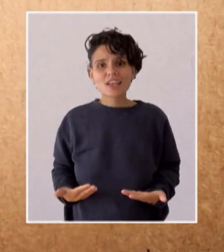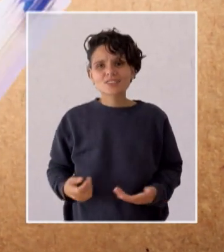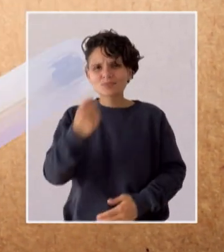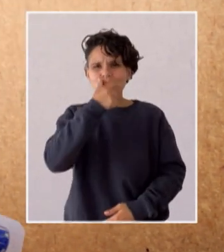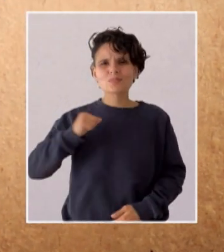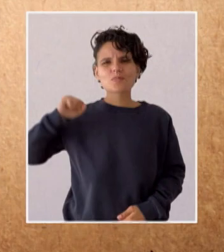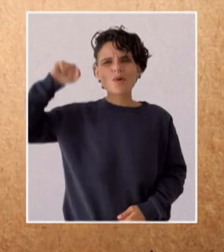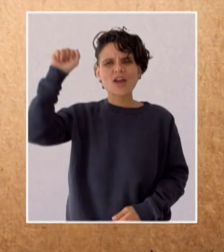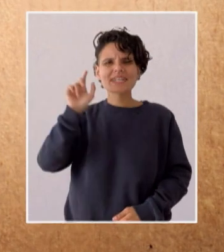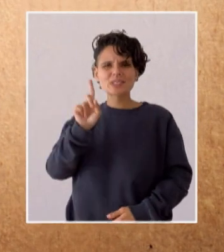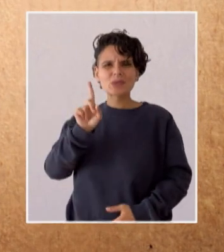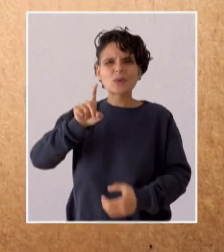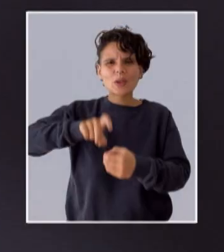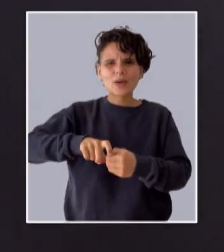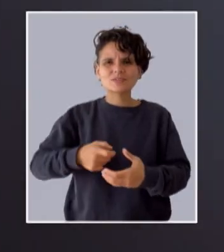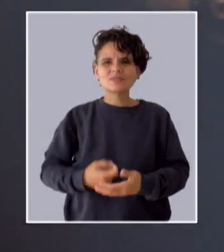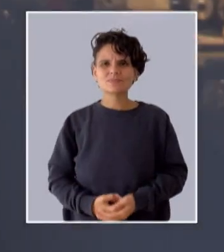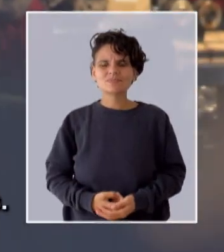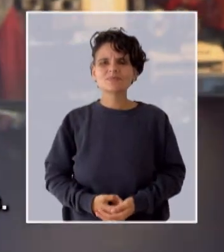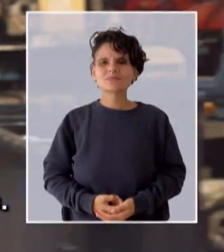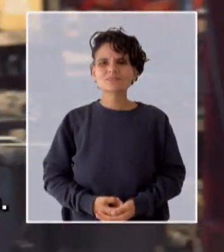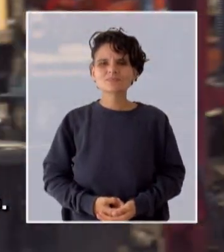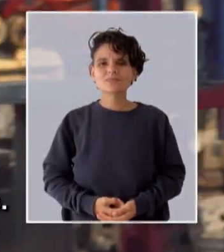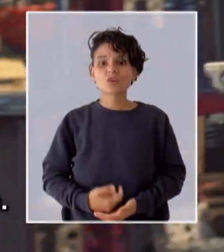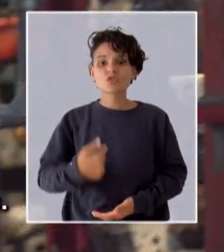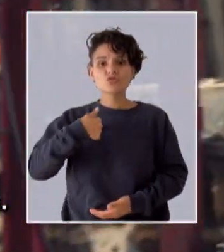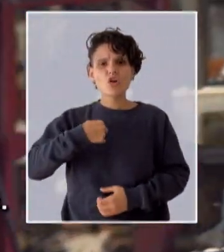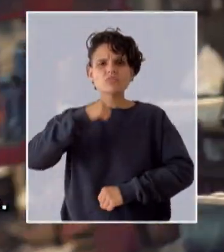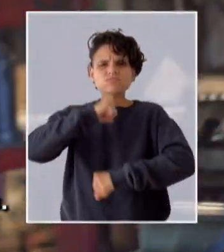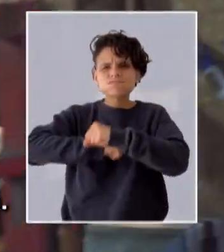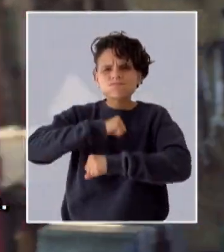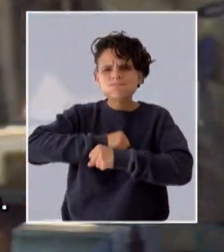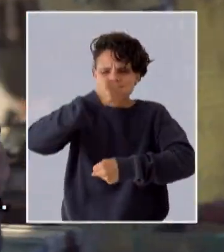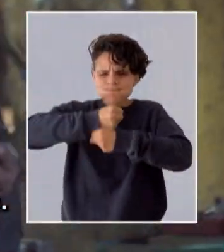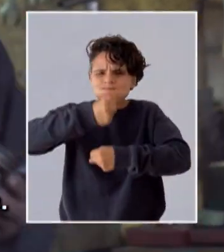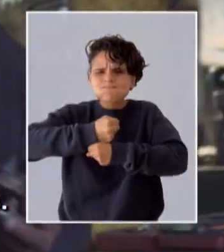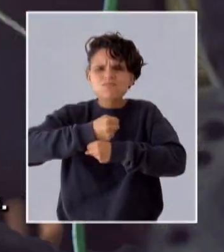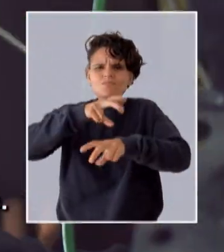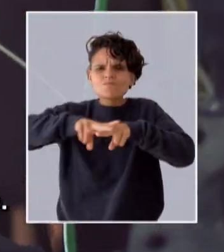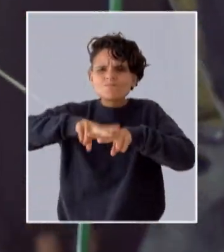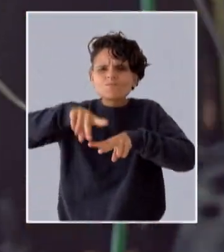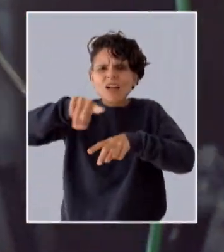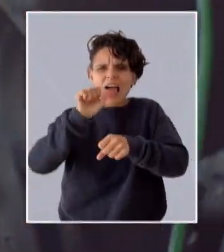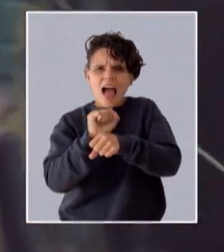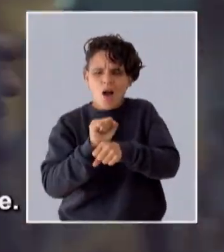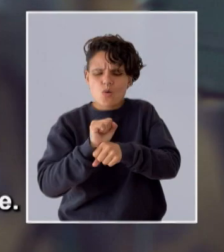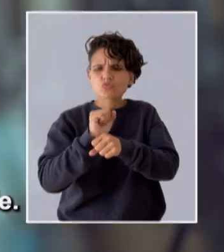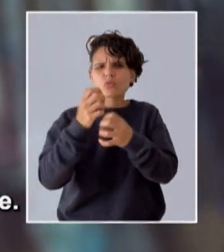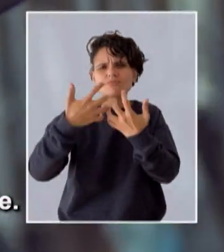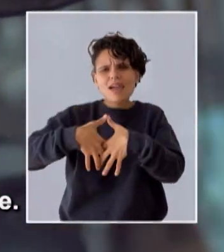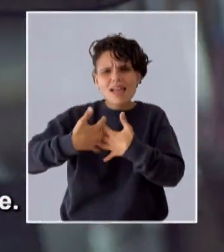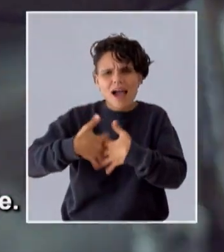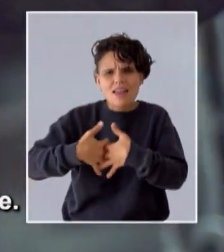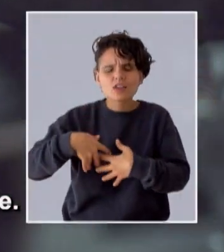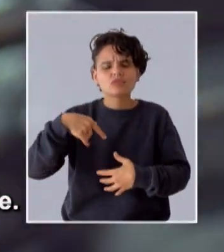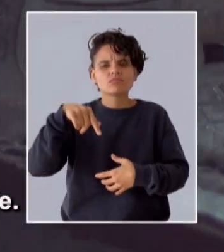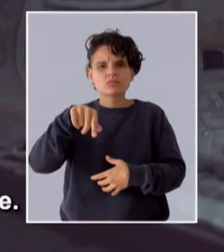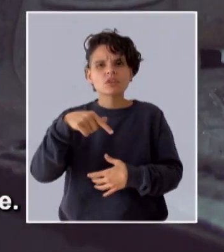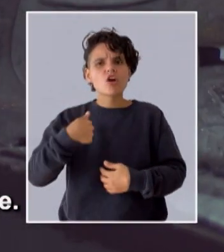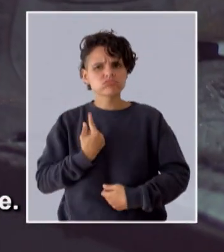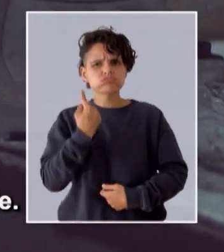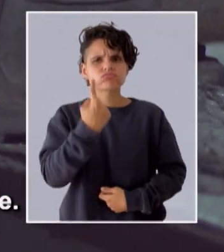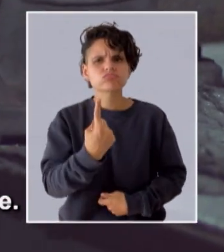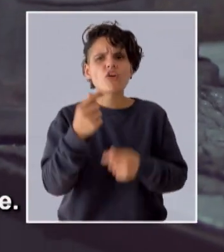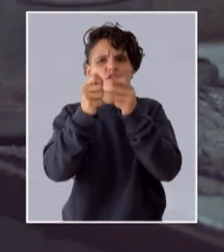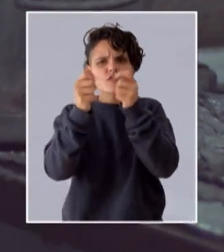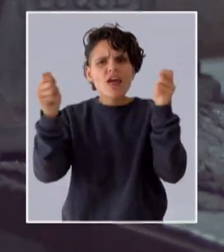eso, me une con Boris. Soy mecánico, tengo un taller de rectificación de motores. Estoy en la franja de Boris porque